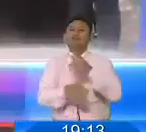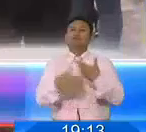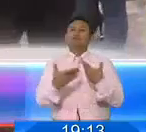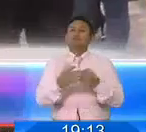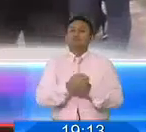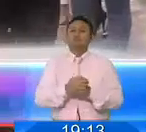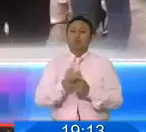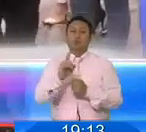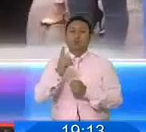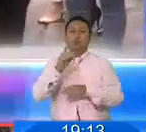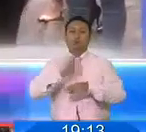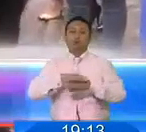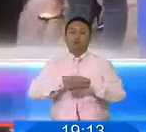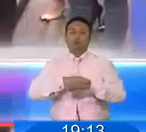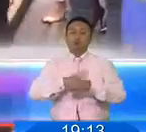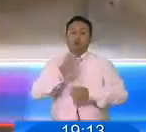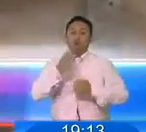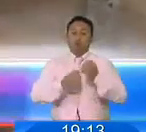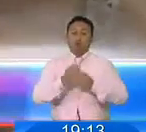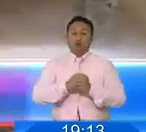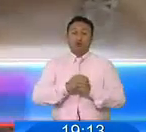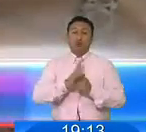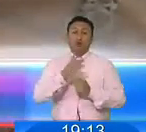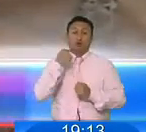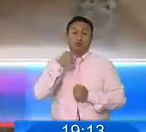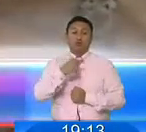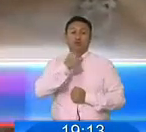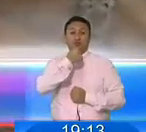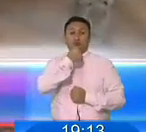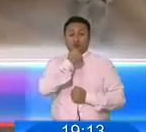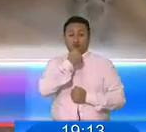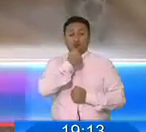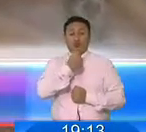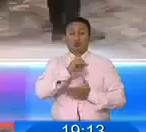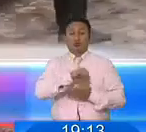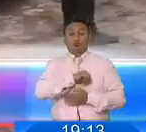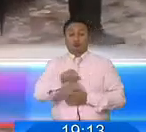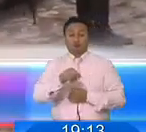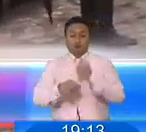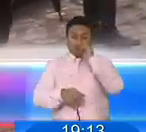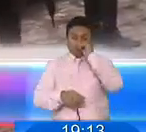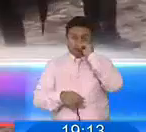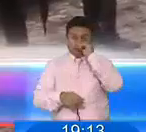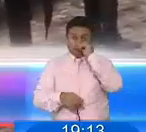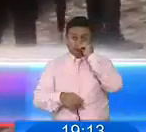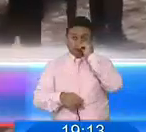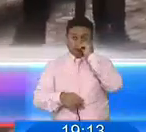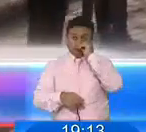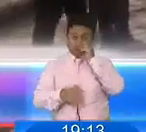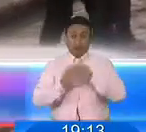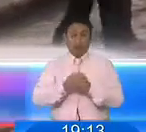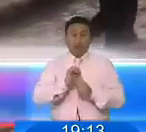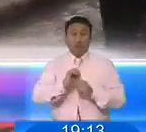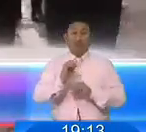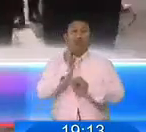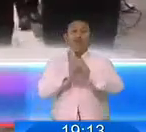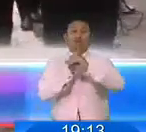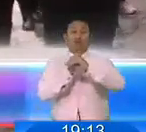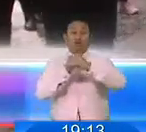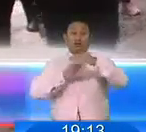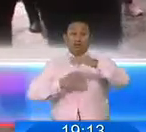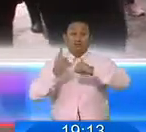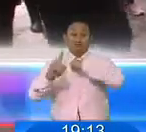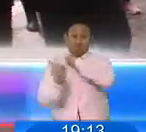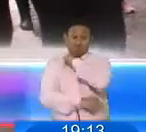impuesta sólo por delitos entre ellos violación y homosexualidad y las violaciones más graves de la ley esta es la máxima pena que la iglesia puede infringir